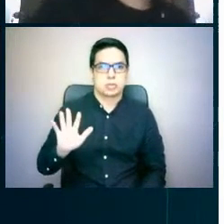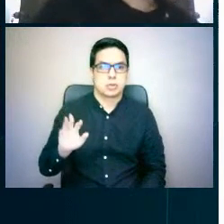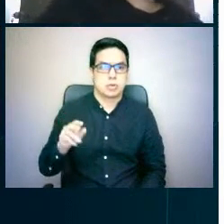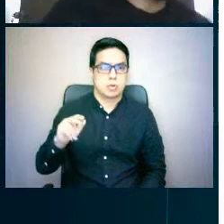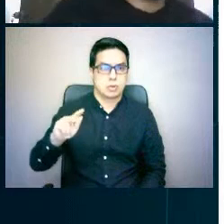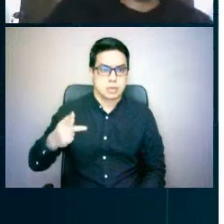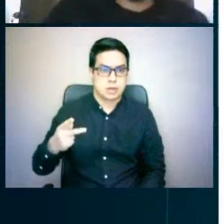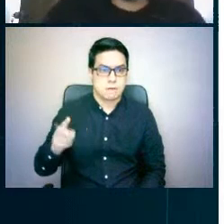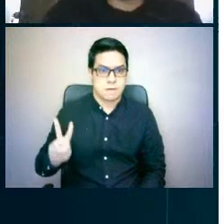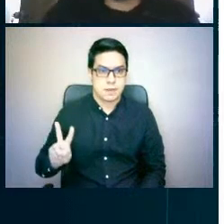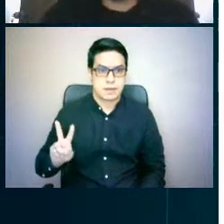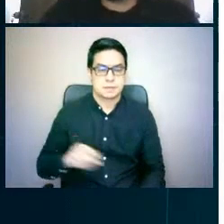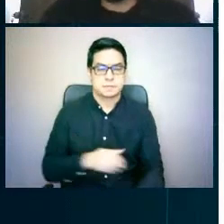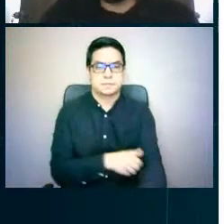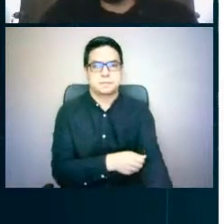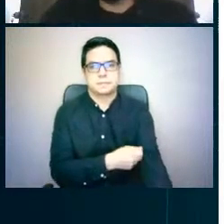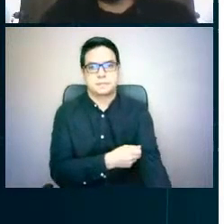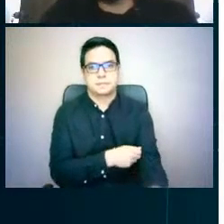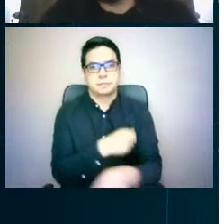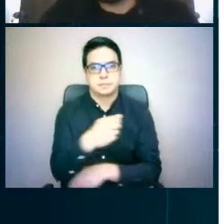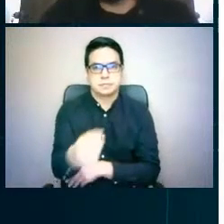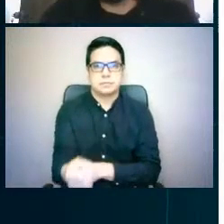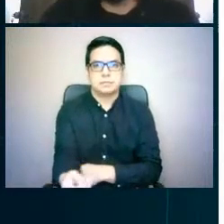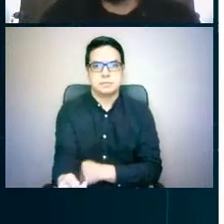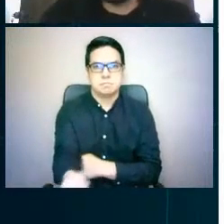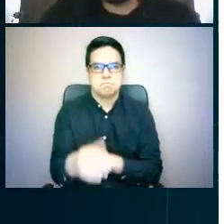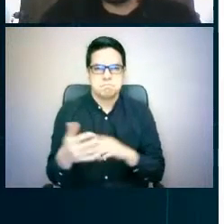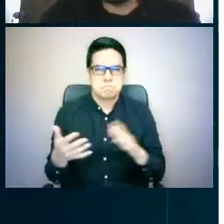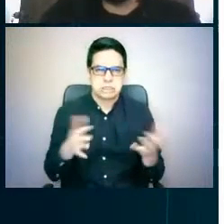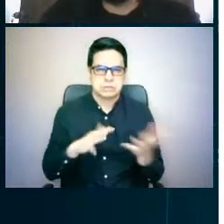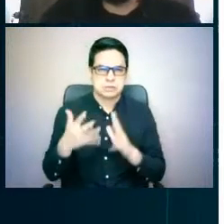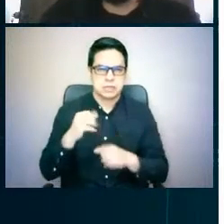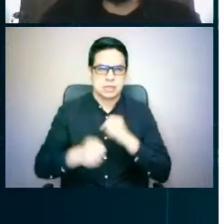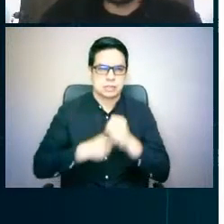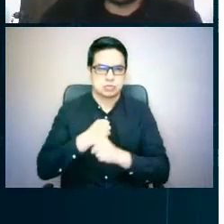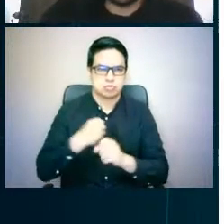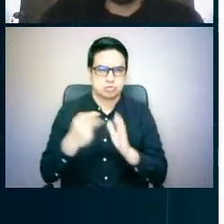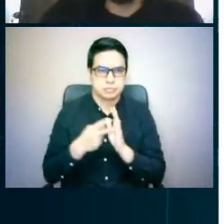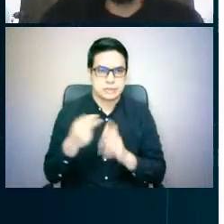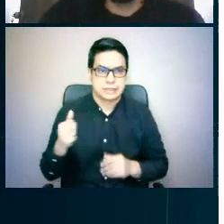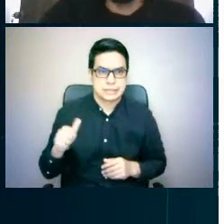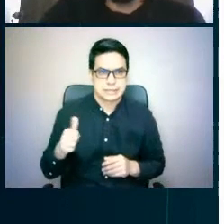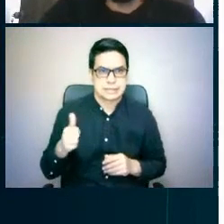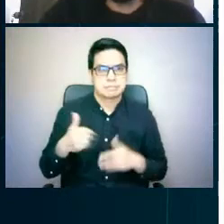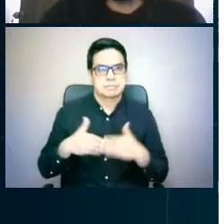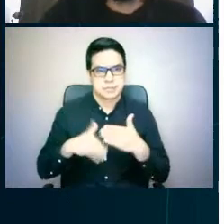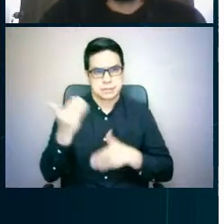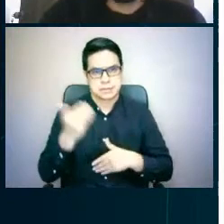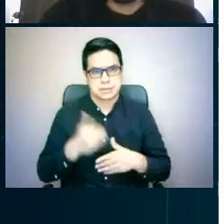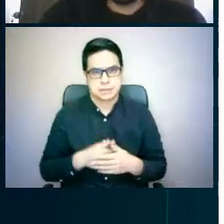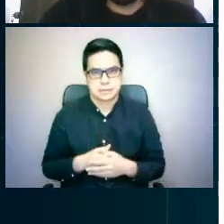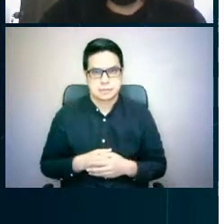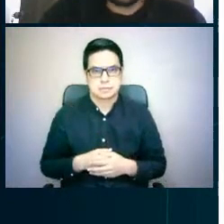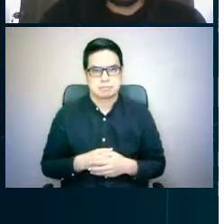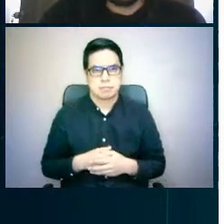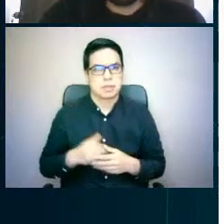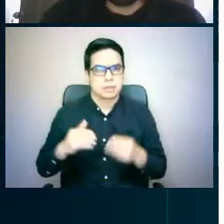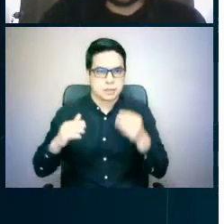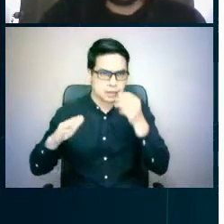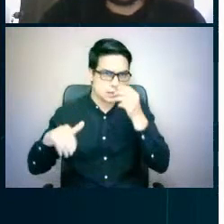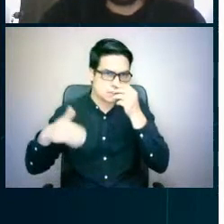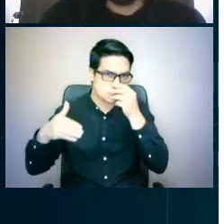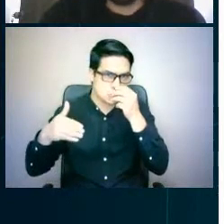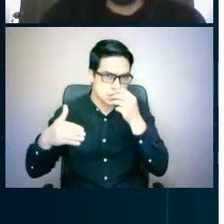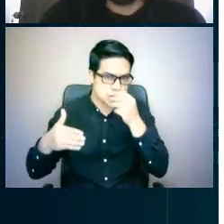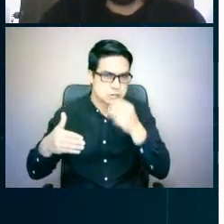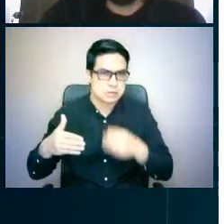Este desarrollo se hace en el año de 2010, 2010 y posteriormente